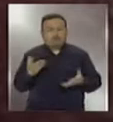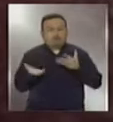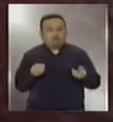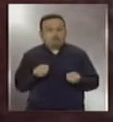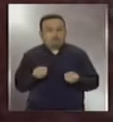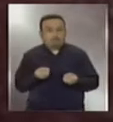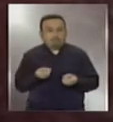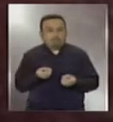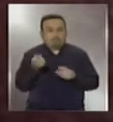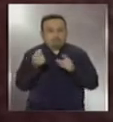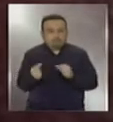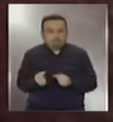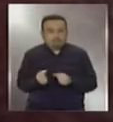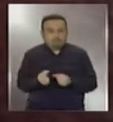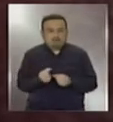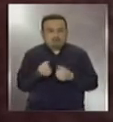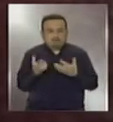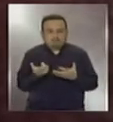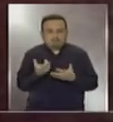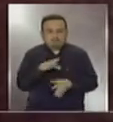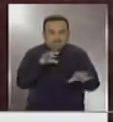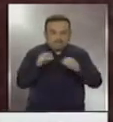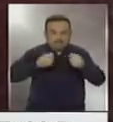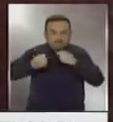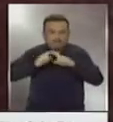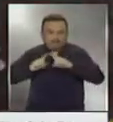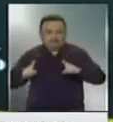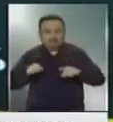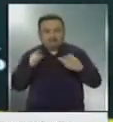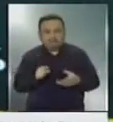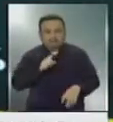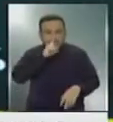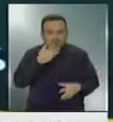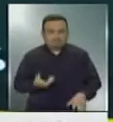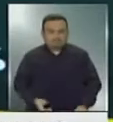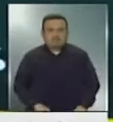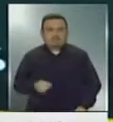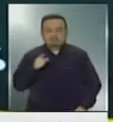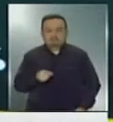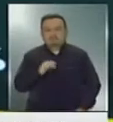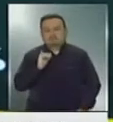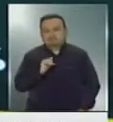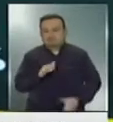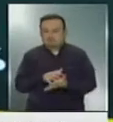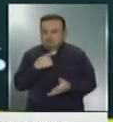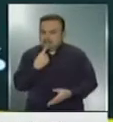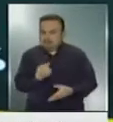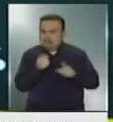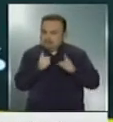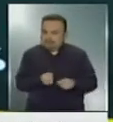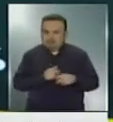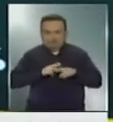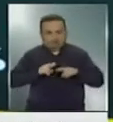cómo pueden generar alternativas de venta distintas a las tradicionales. Ahí está, claro, este economista plantea que